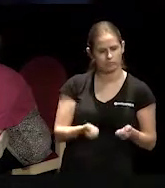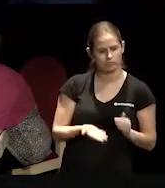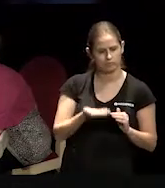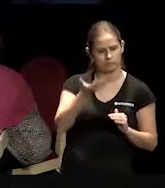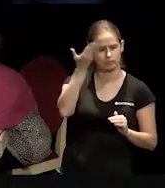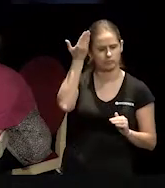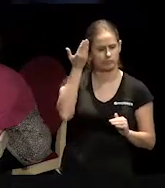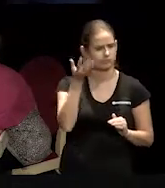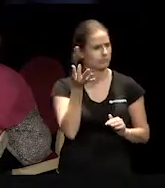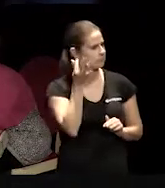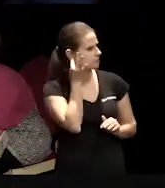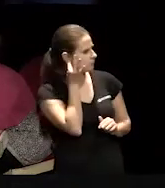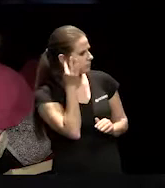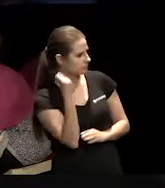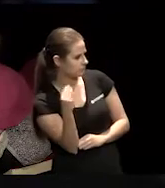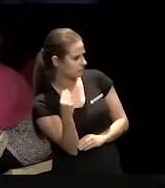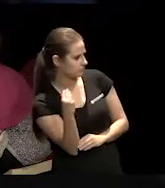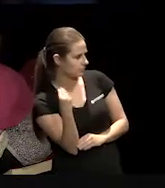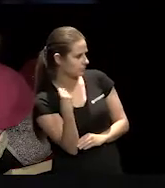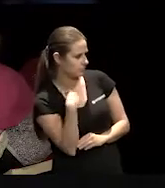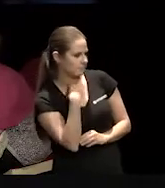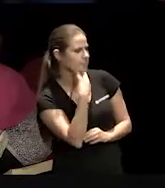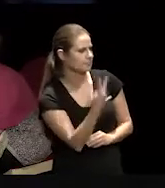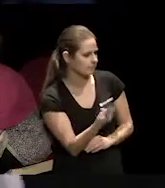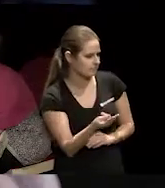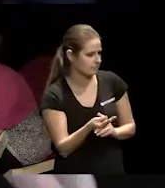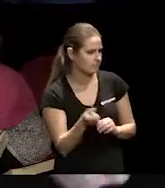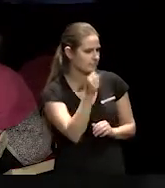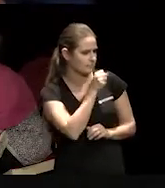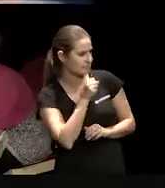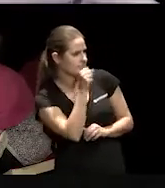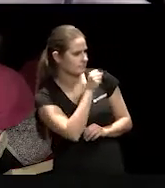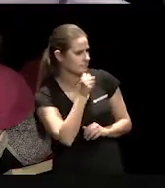high. Oh, your daddy's